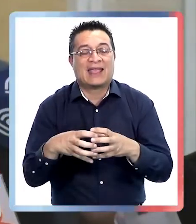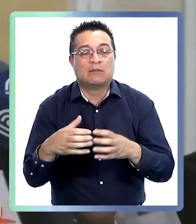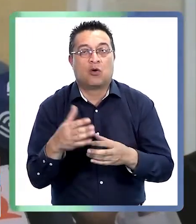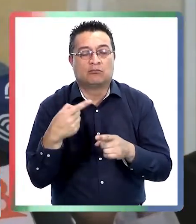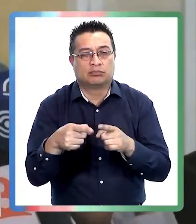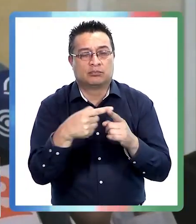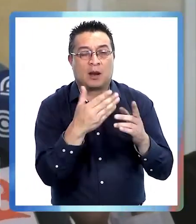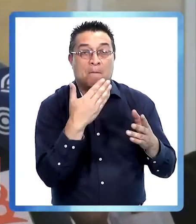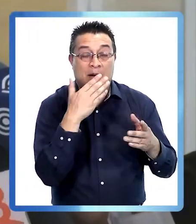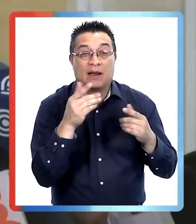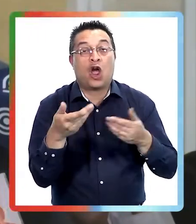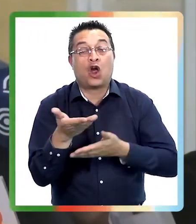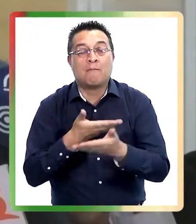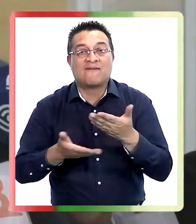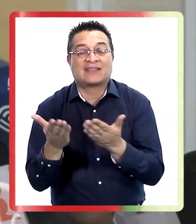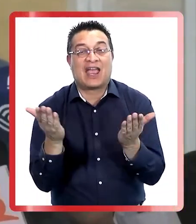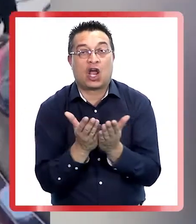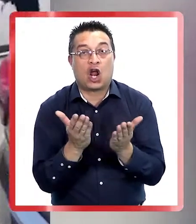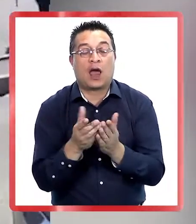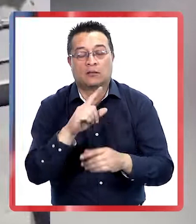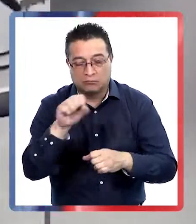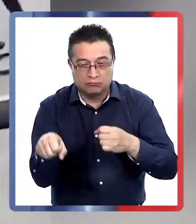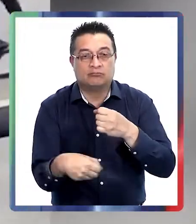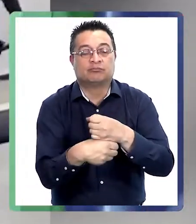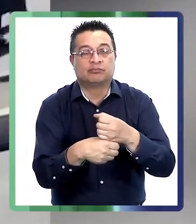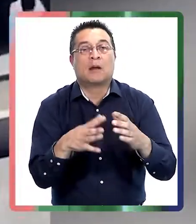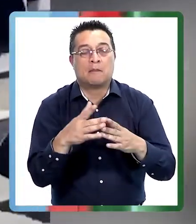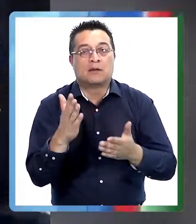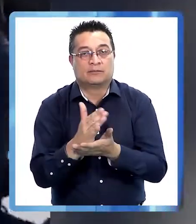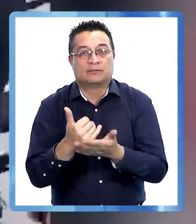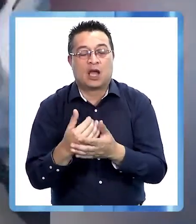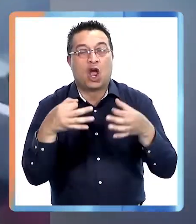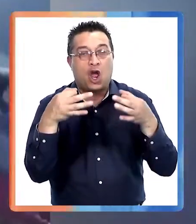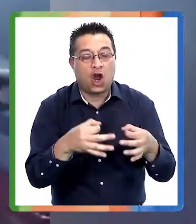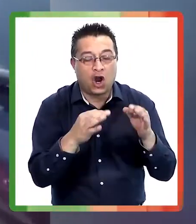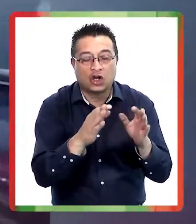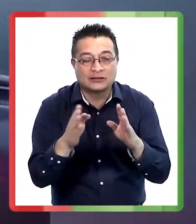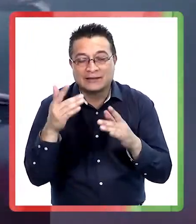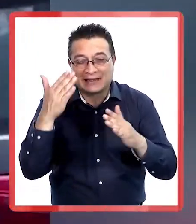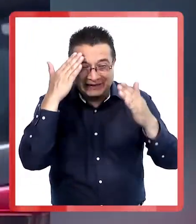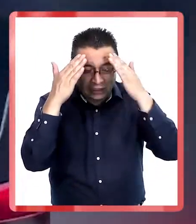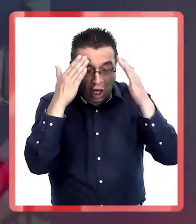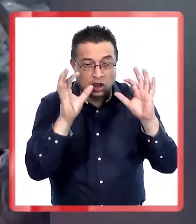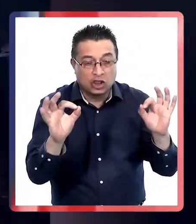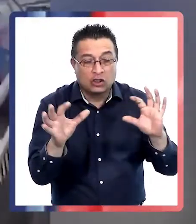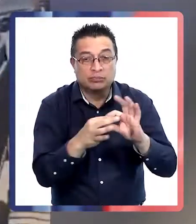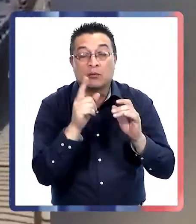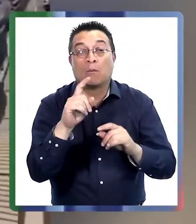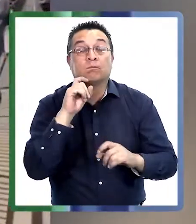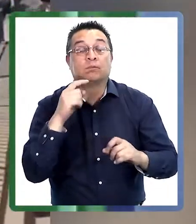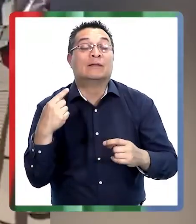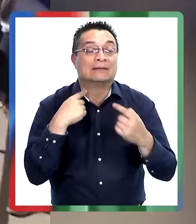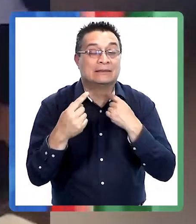equipos multidisciplinarios de convivencia escolar, reforzar algunas medidas de orden psicológico para quienes han